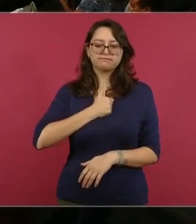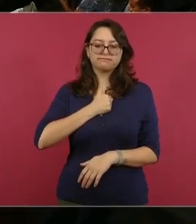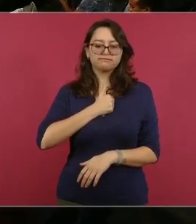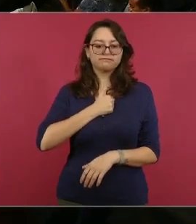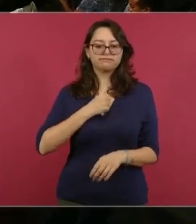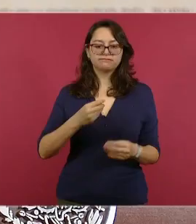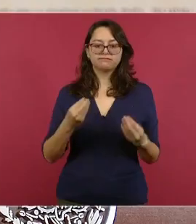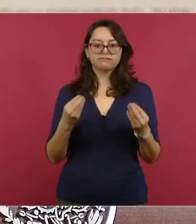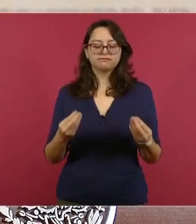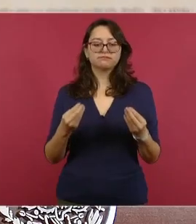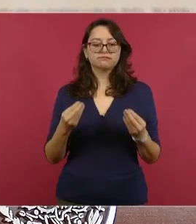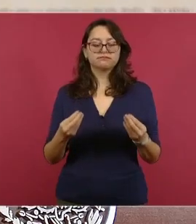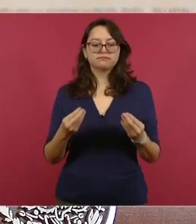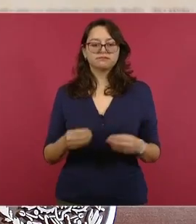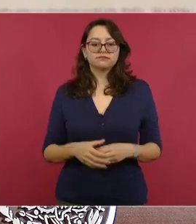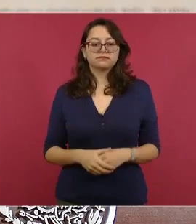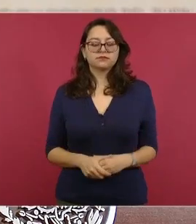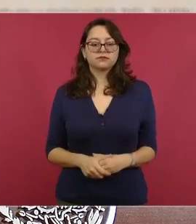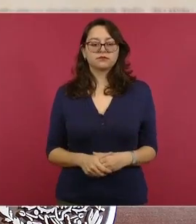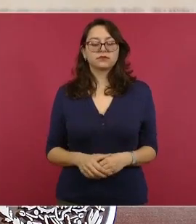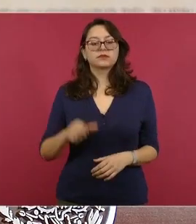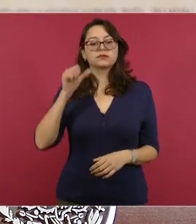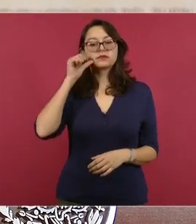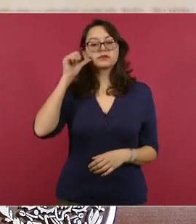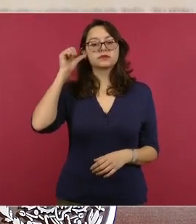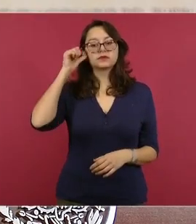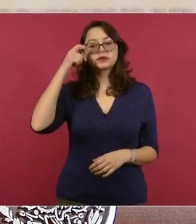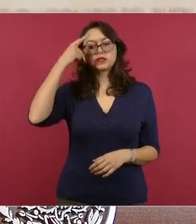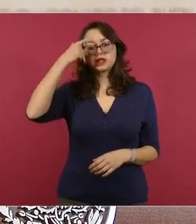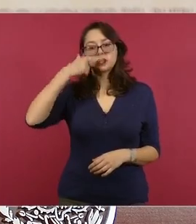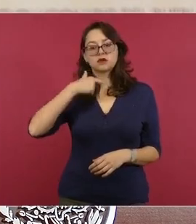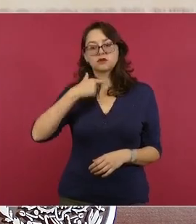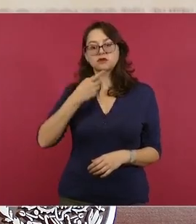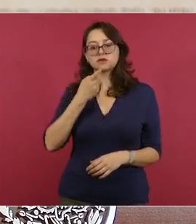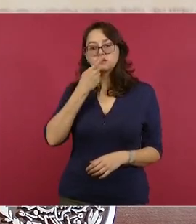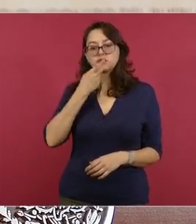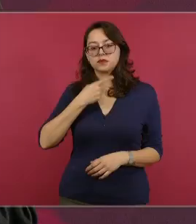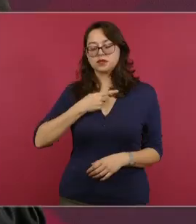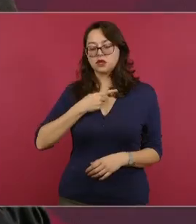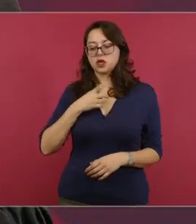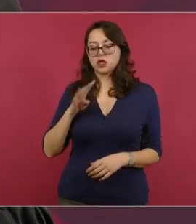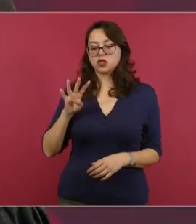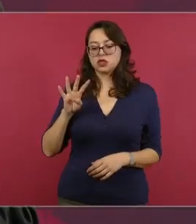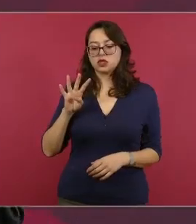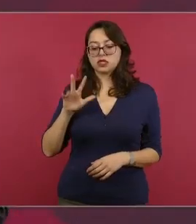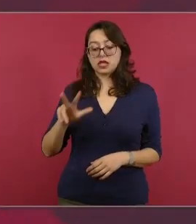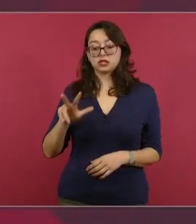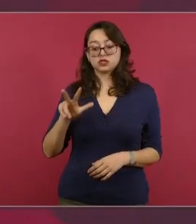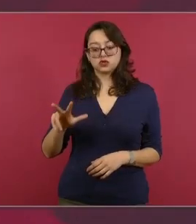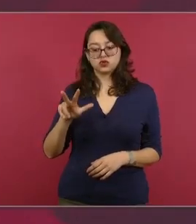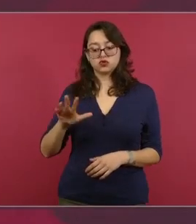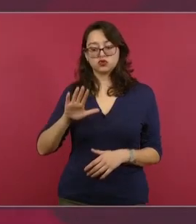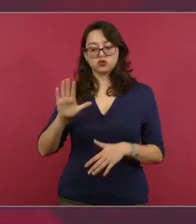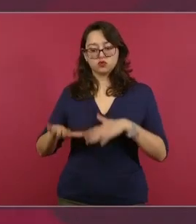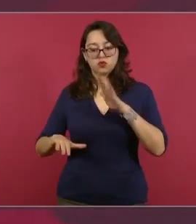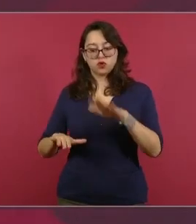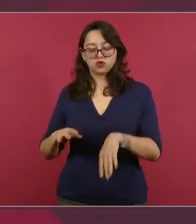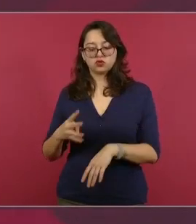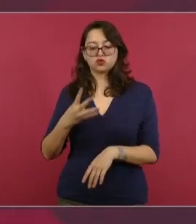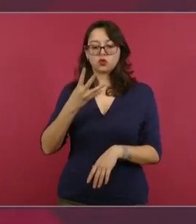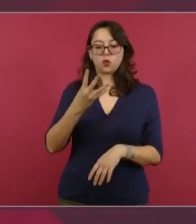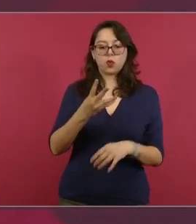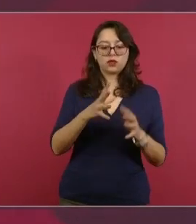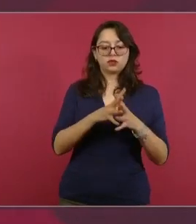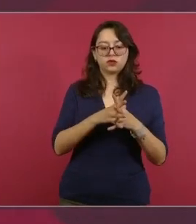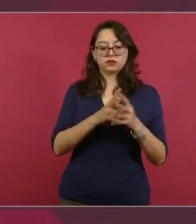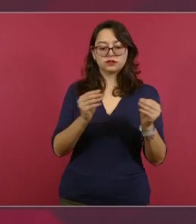noche teníamos el informe de 18 y 4 desaparecidos, ahora